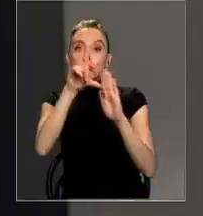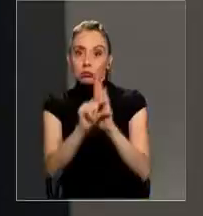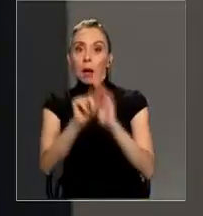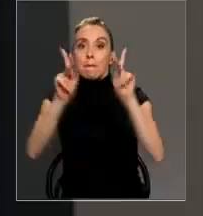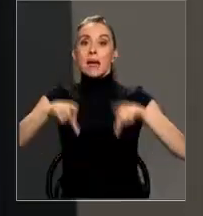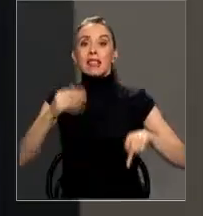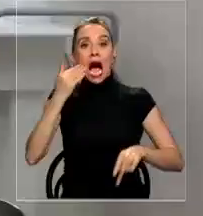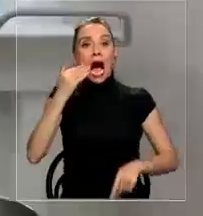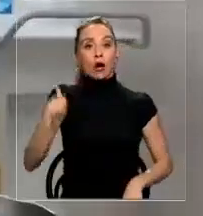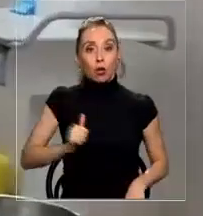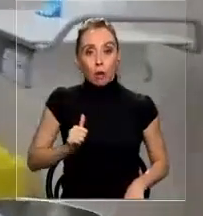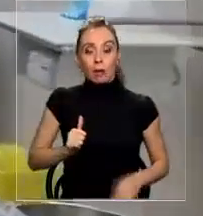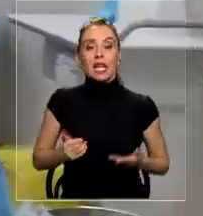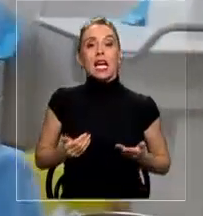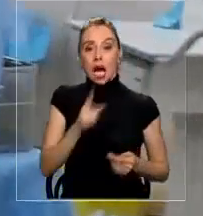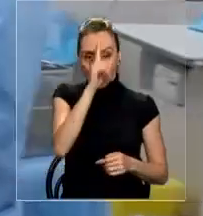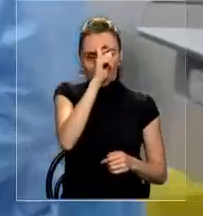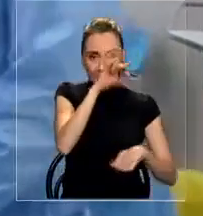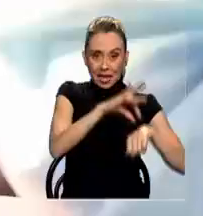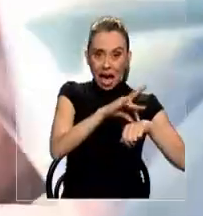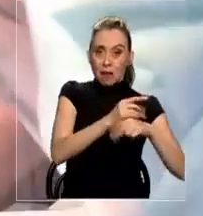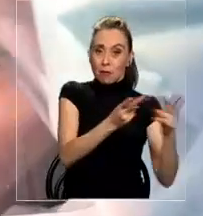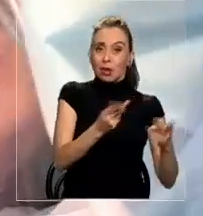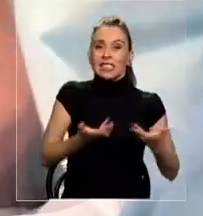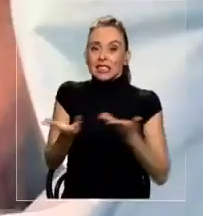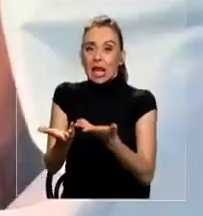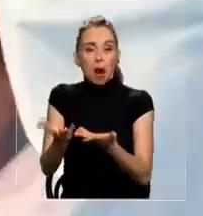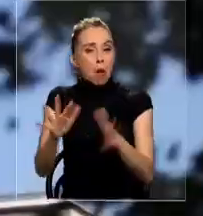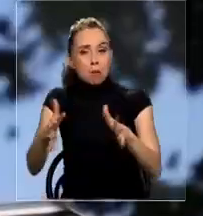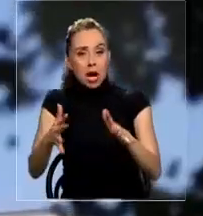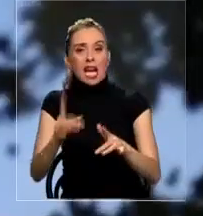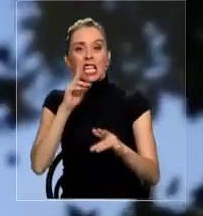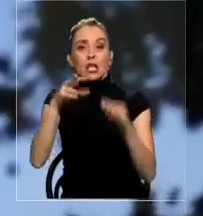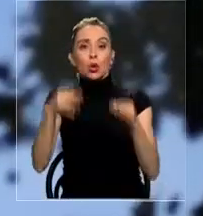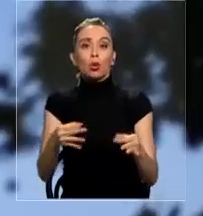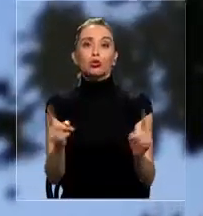con una atención de salud deficiente, injusta, que no le hace bien a Chile.